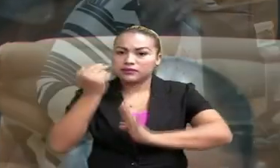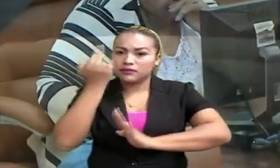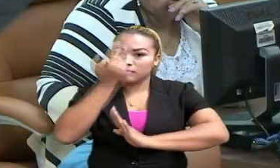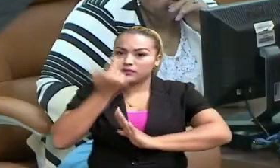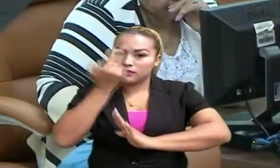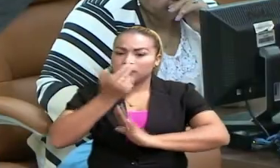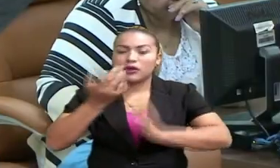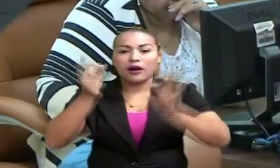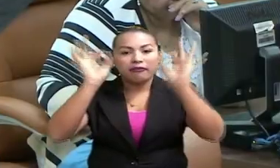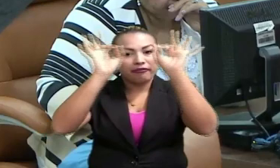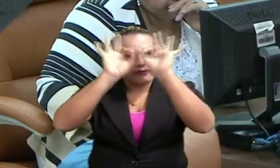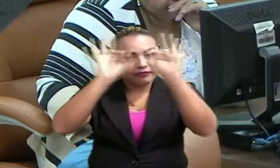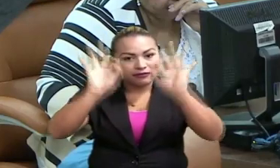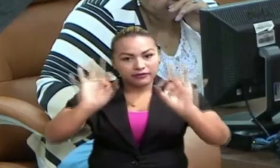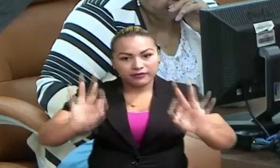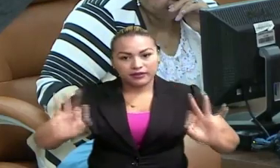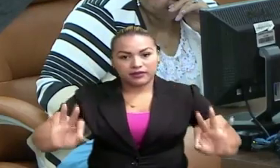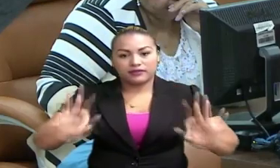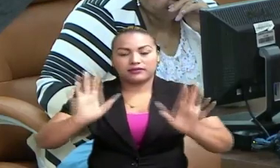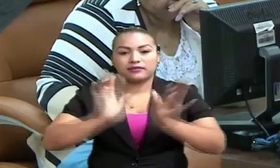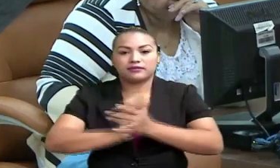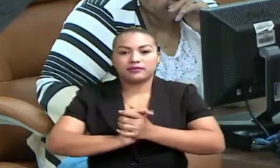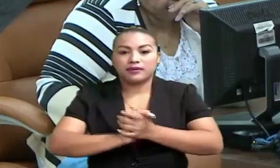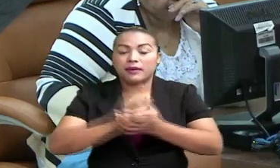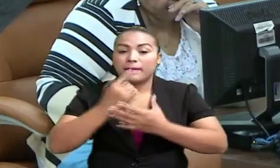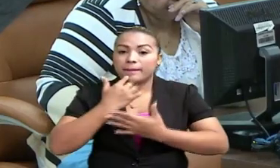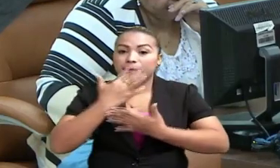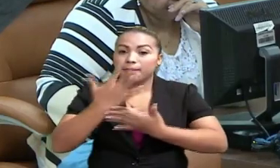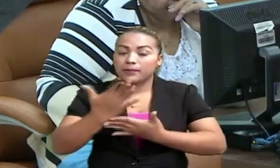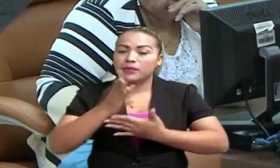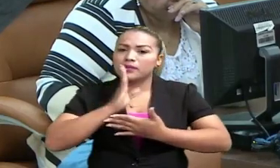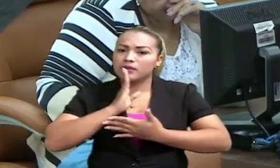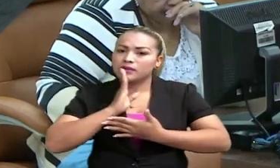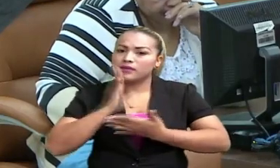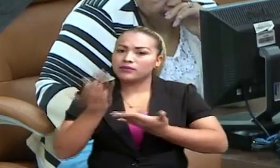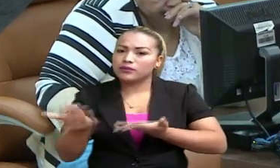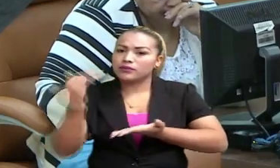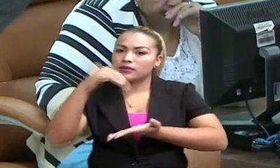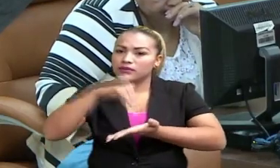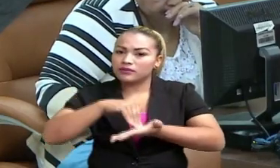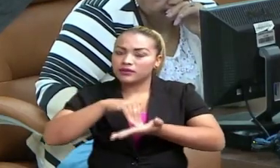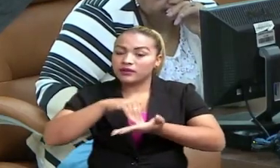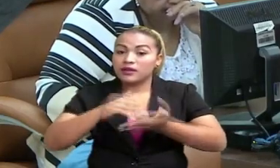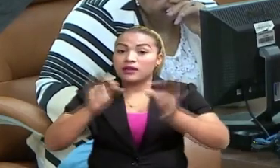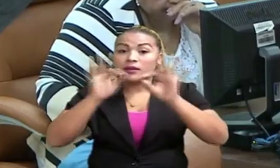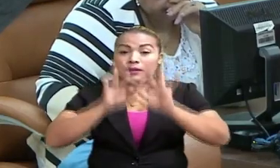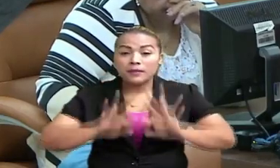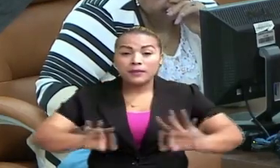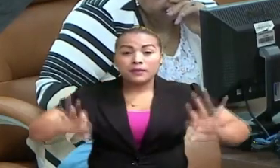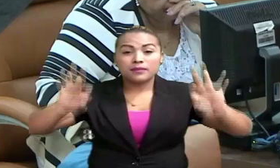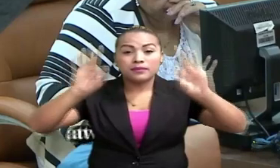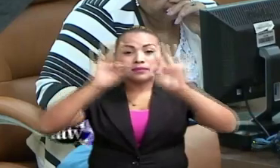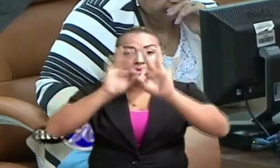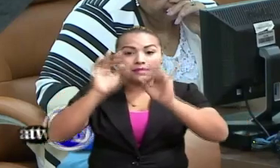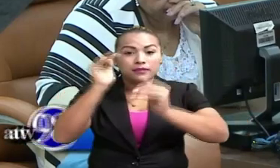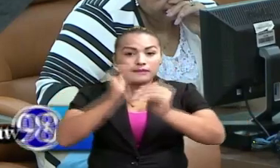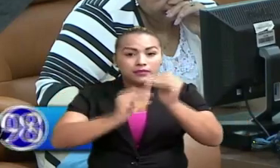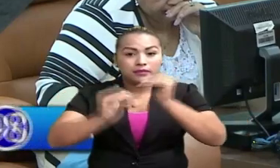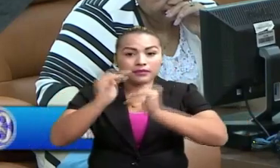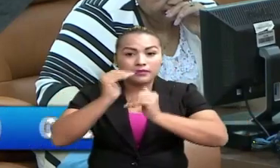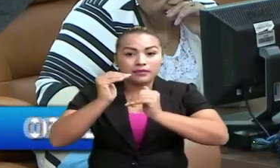Los felicito. Porque reitero, el principal y mayor